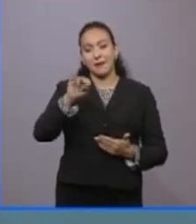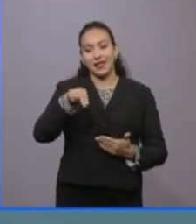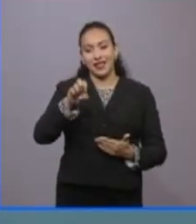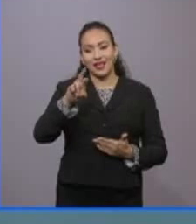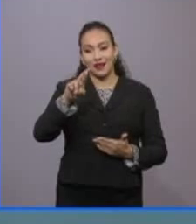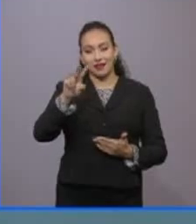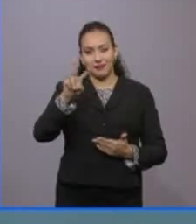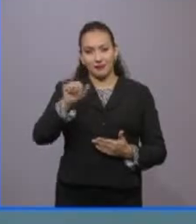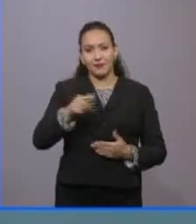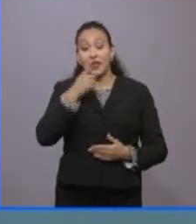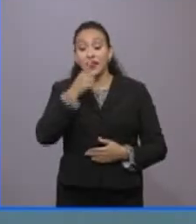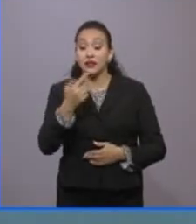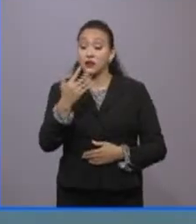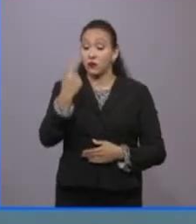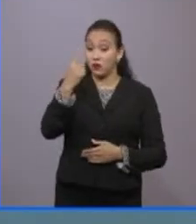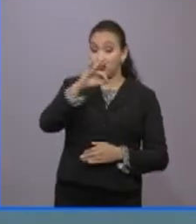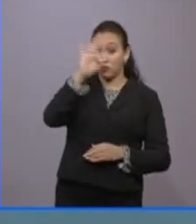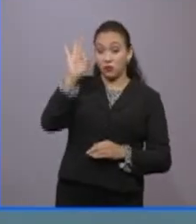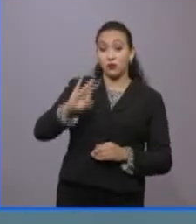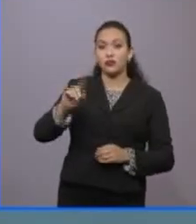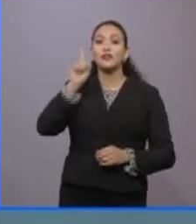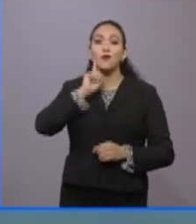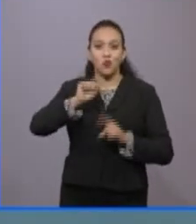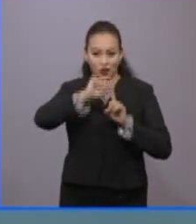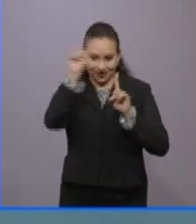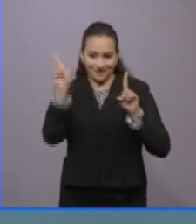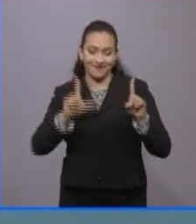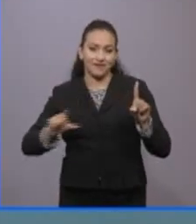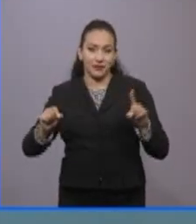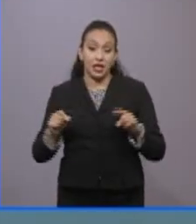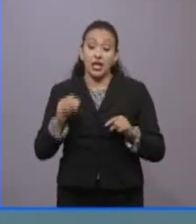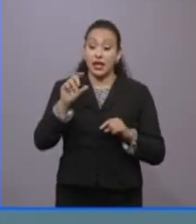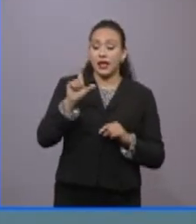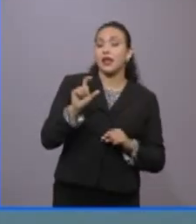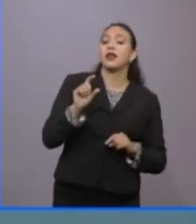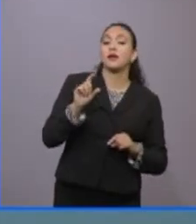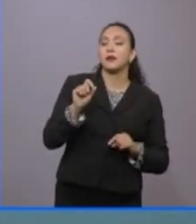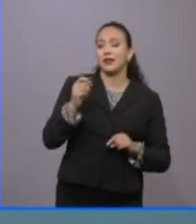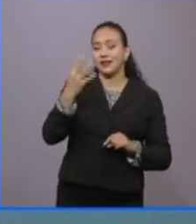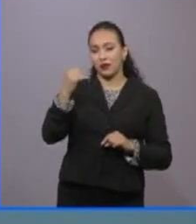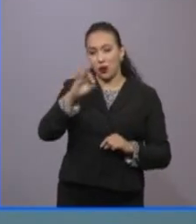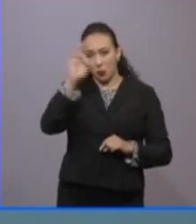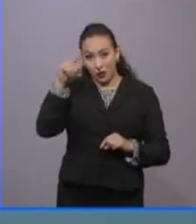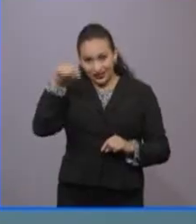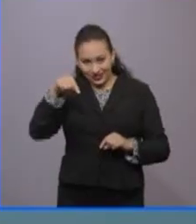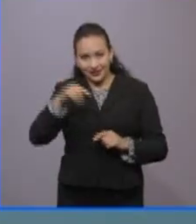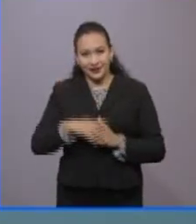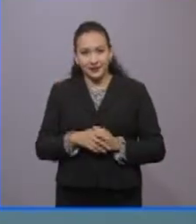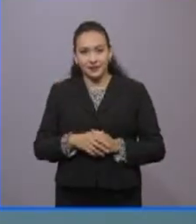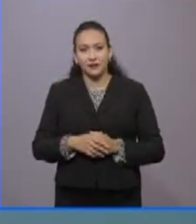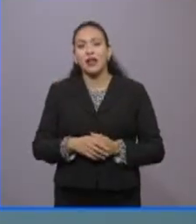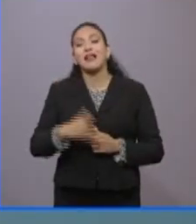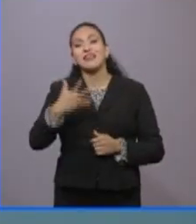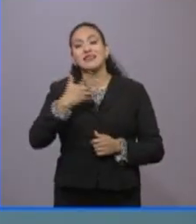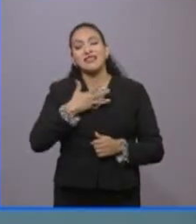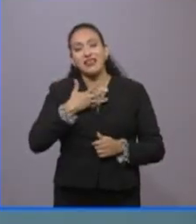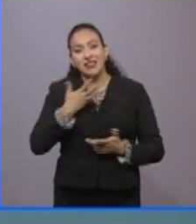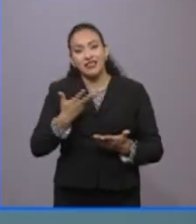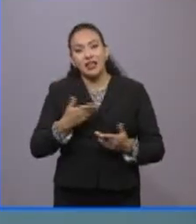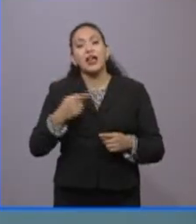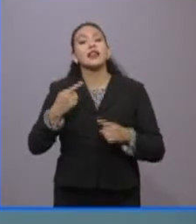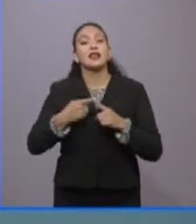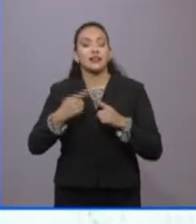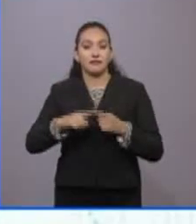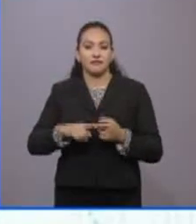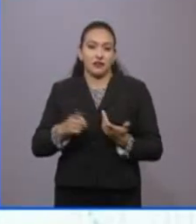del 51.4 somos mujeres. Y el 29% de esta población tiene como jefa de